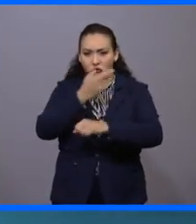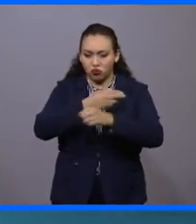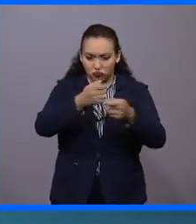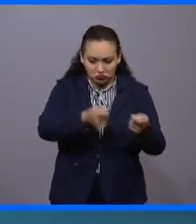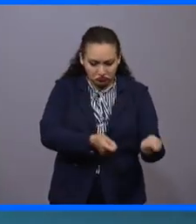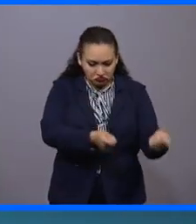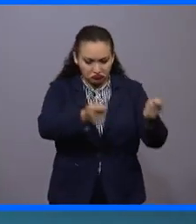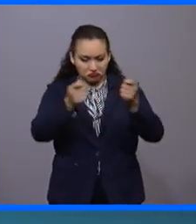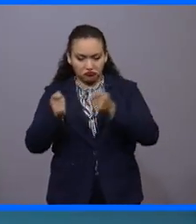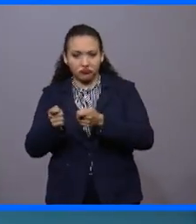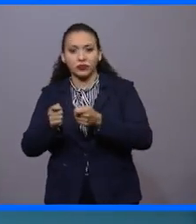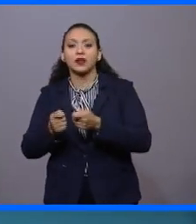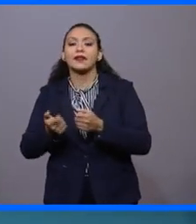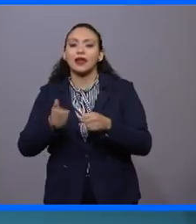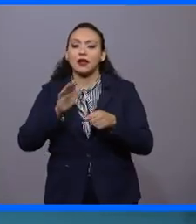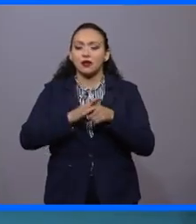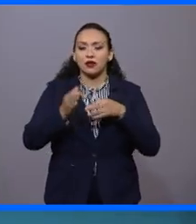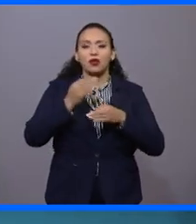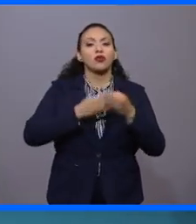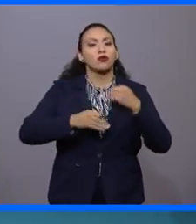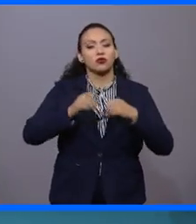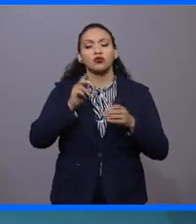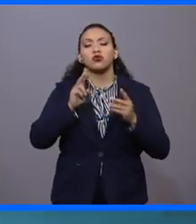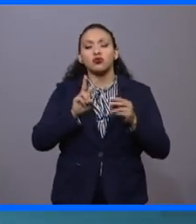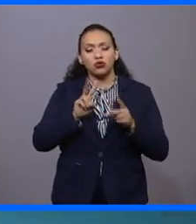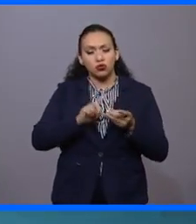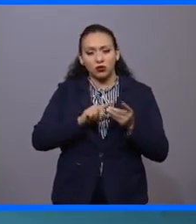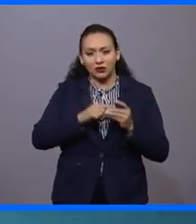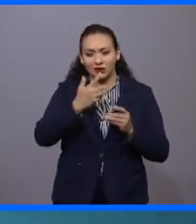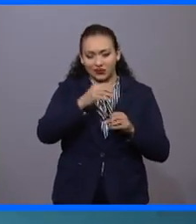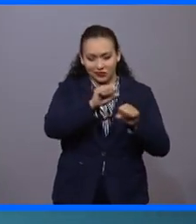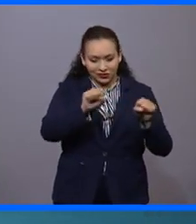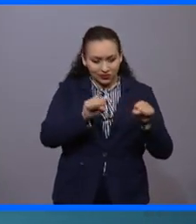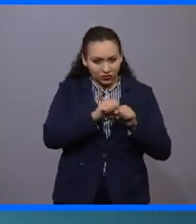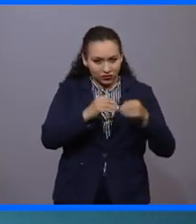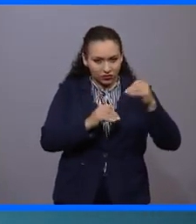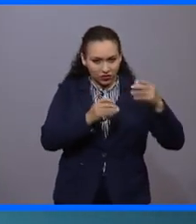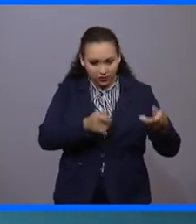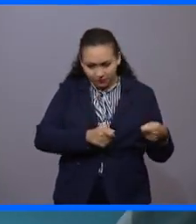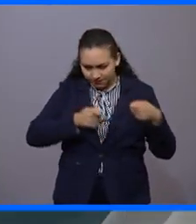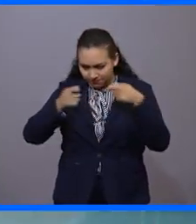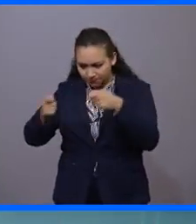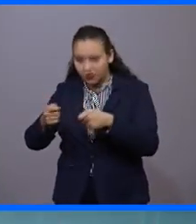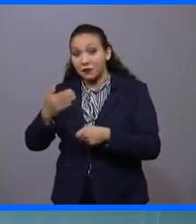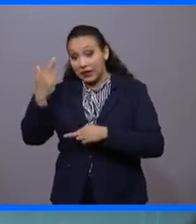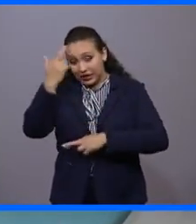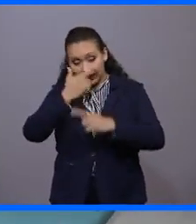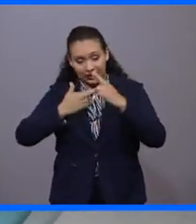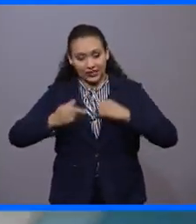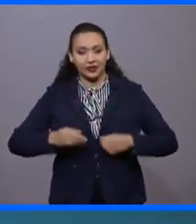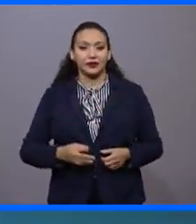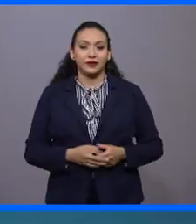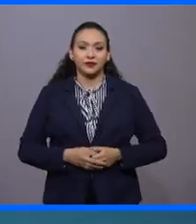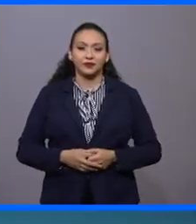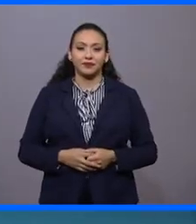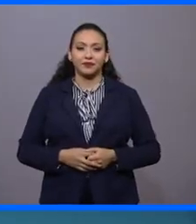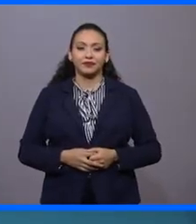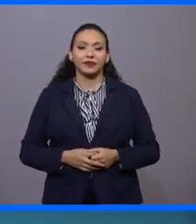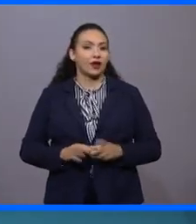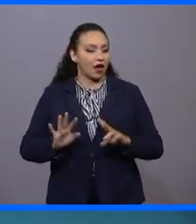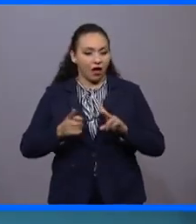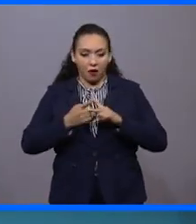jurisdiccionales y administrativos en las 5 salas del Supremo Tribunal de Justicia para que sea auditada.